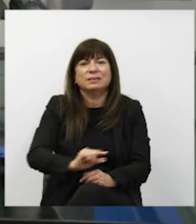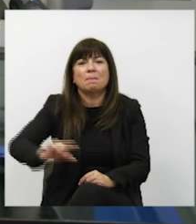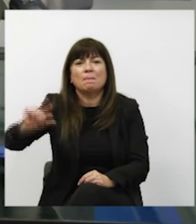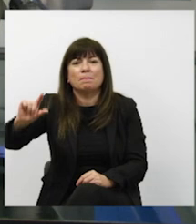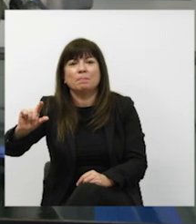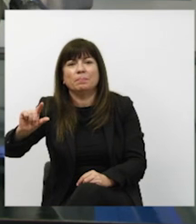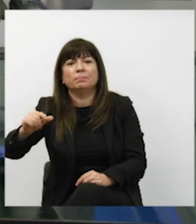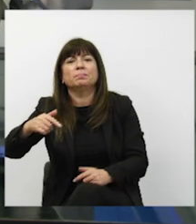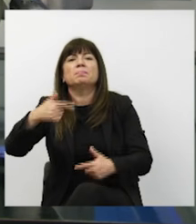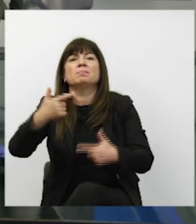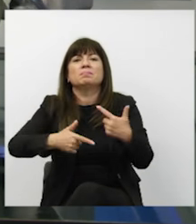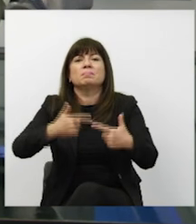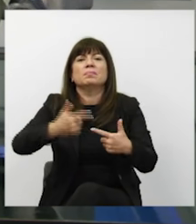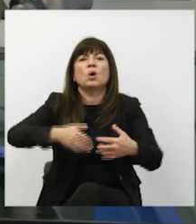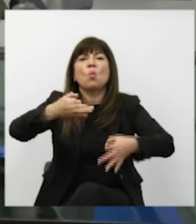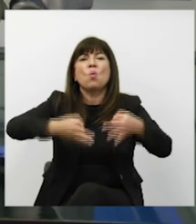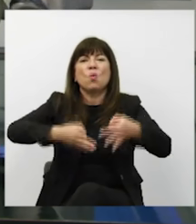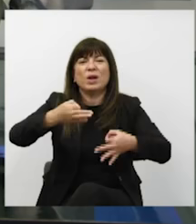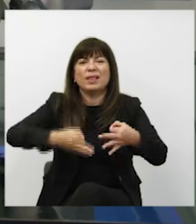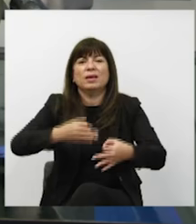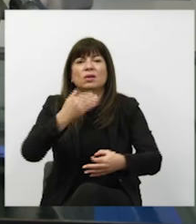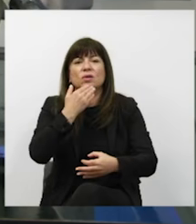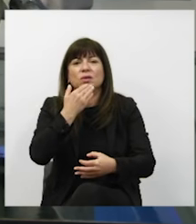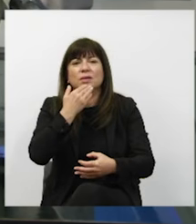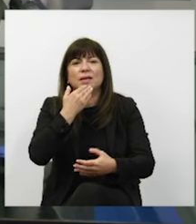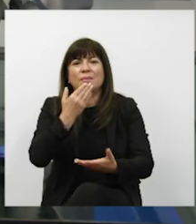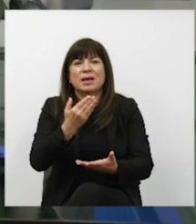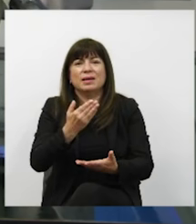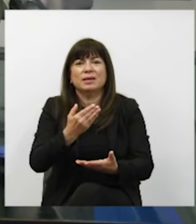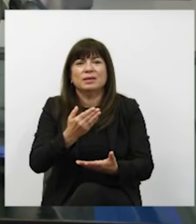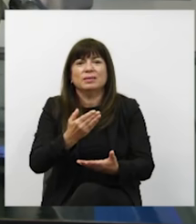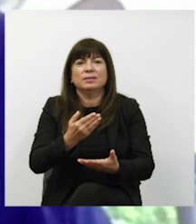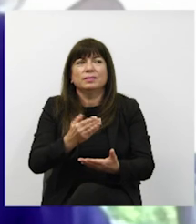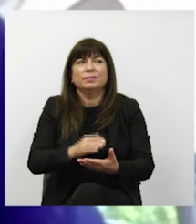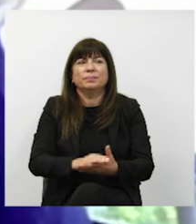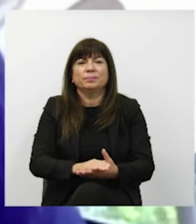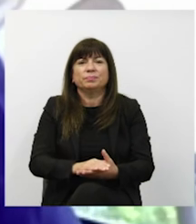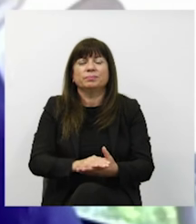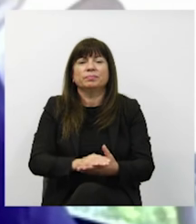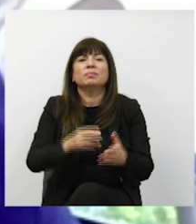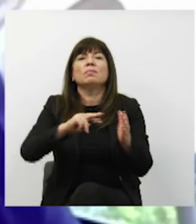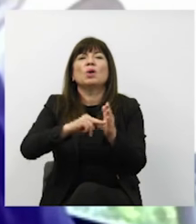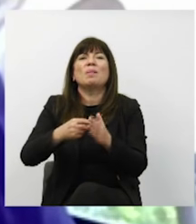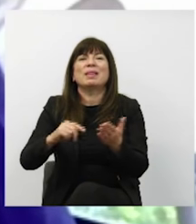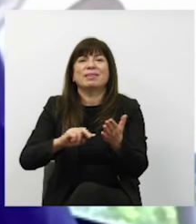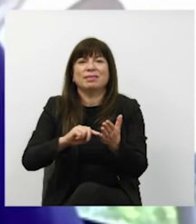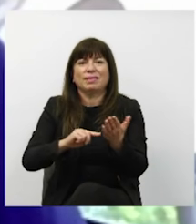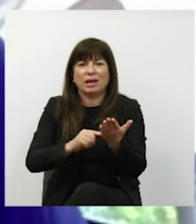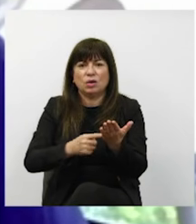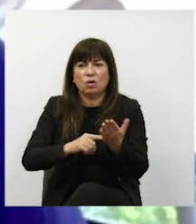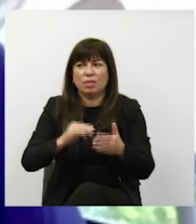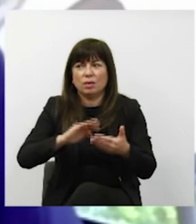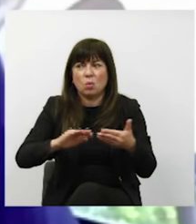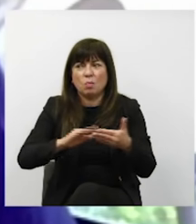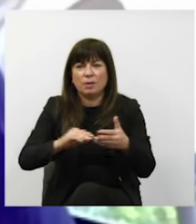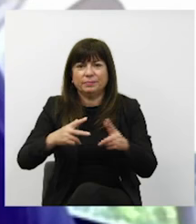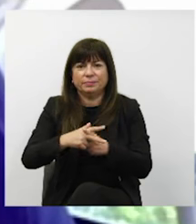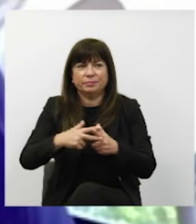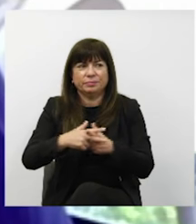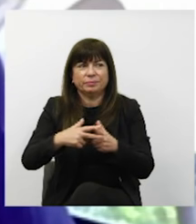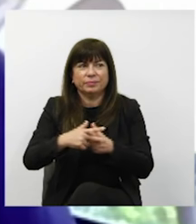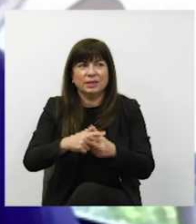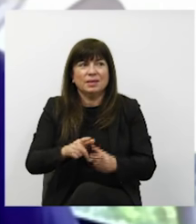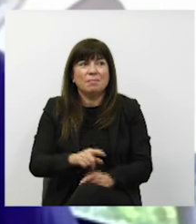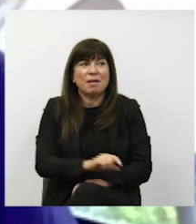partidos políticos, del voto, incluso hasta la distribución del ingreso. Sin duda de manera insuficiente,